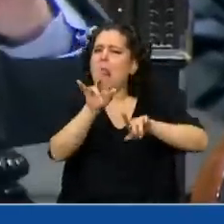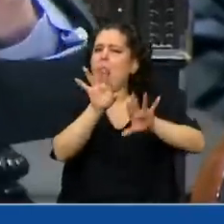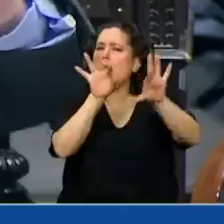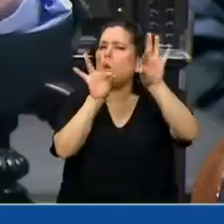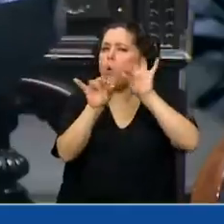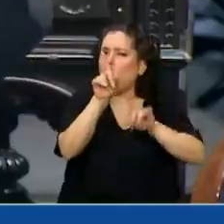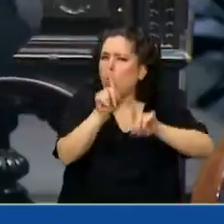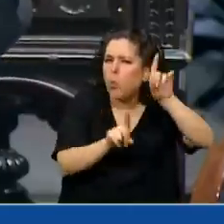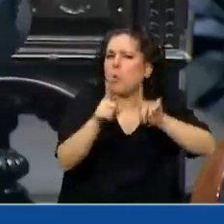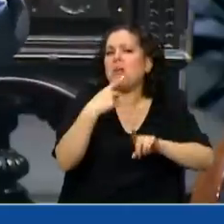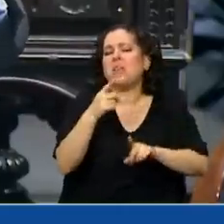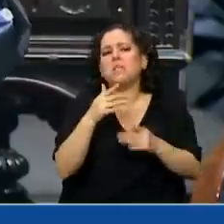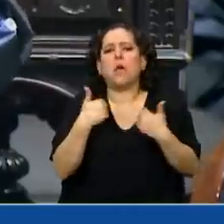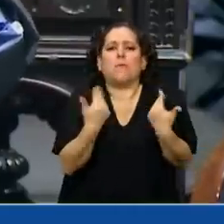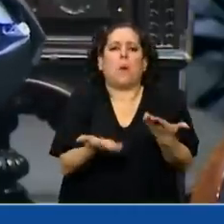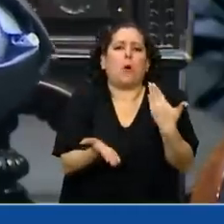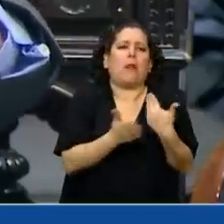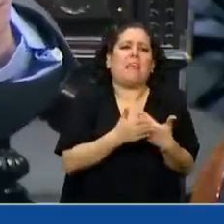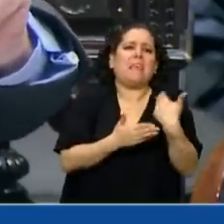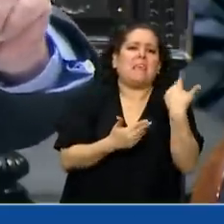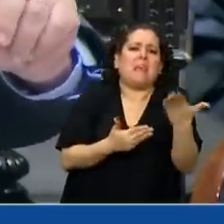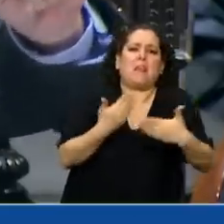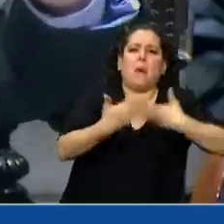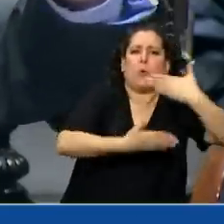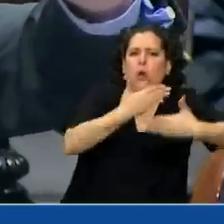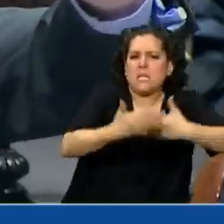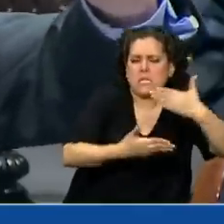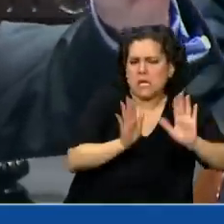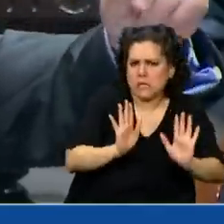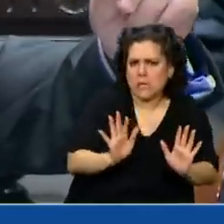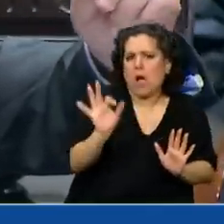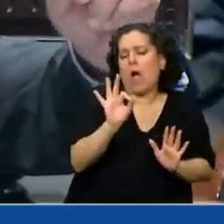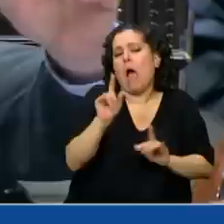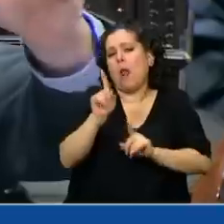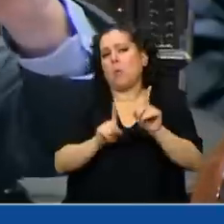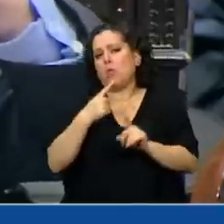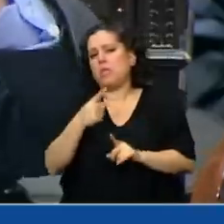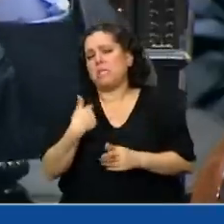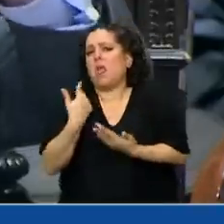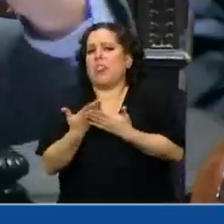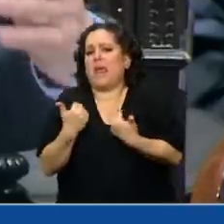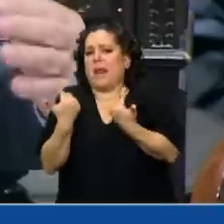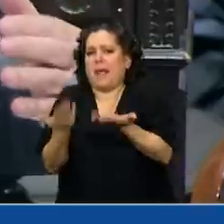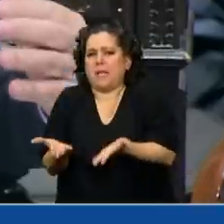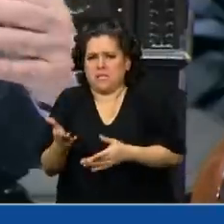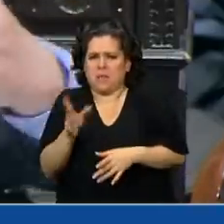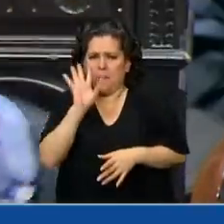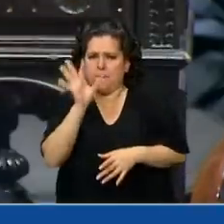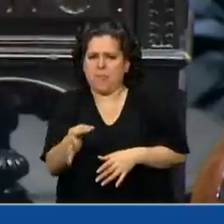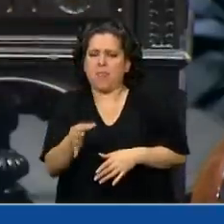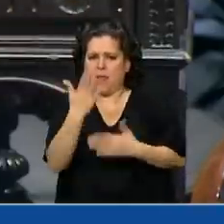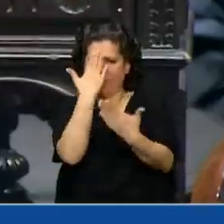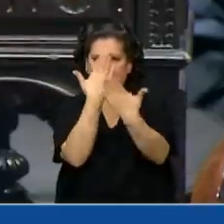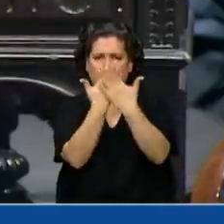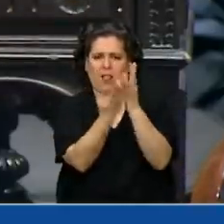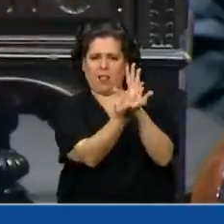de los que se llaman de izquierda progresista, a los que se llaman de derecha, están al frente de